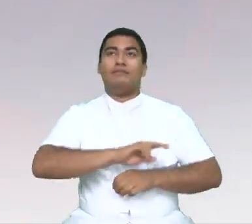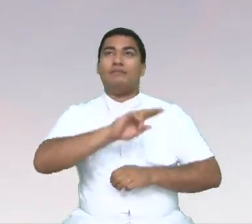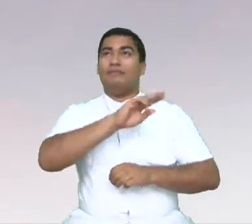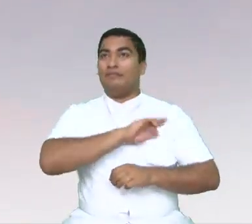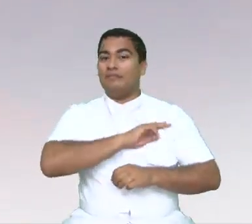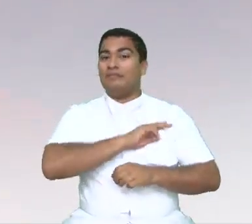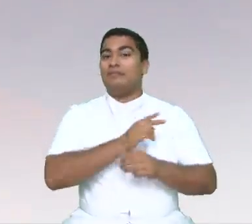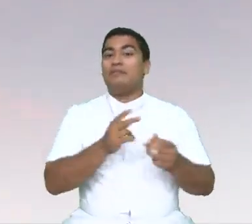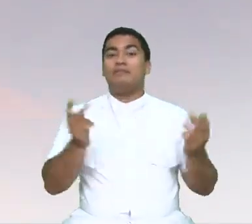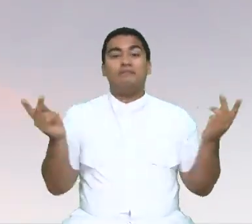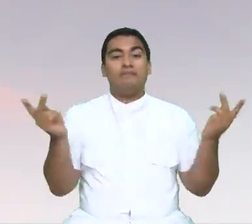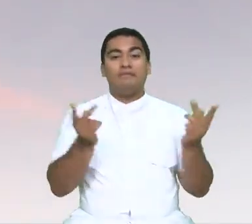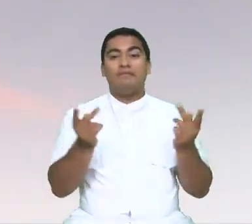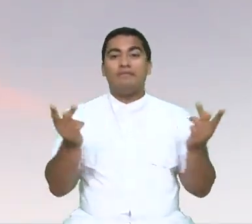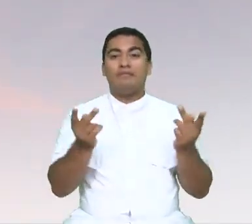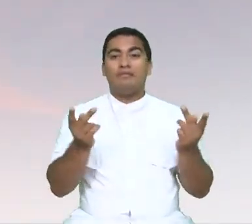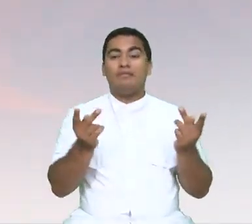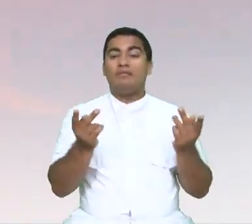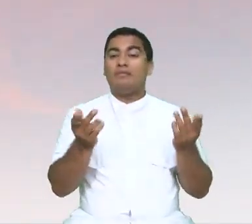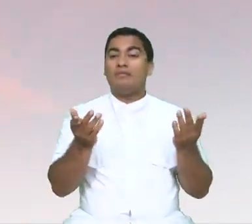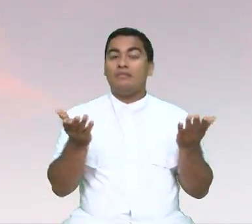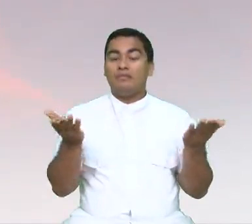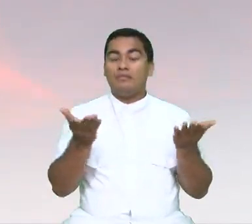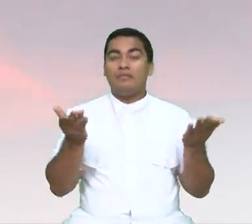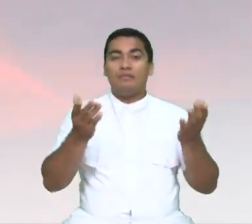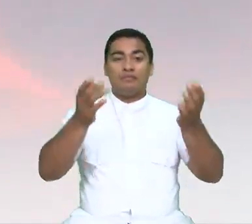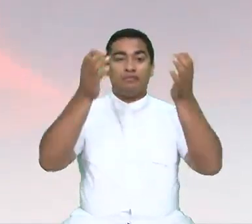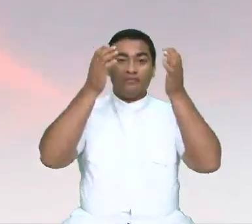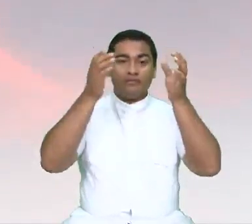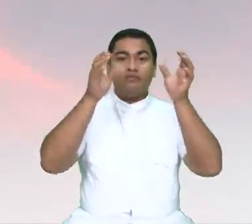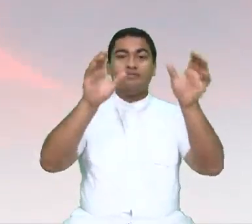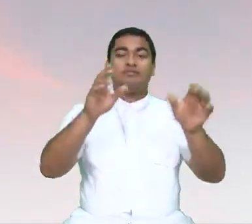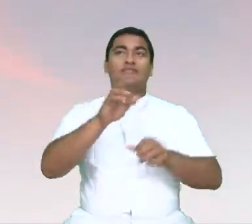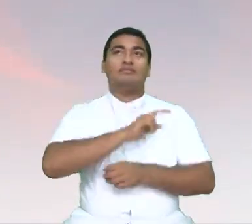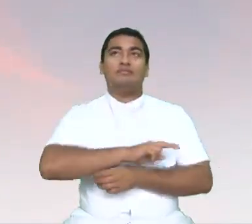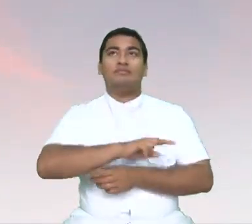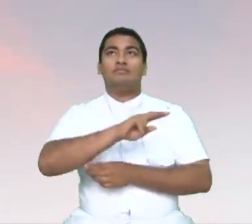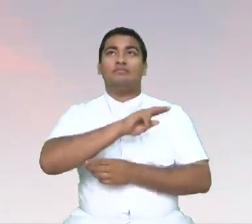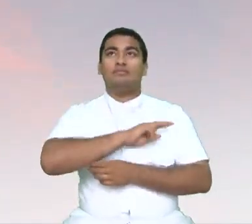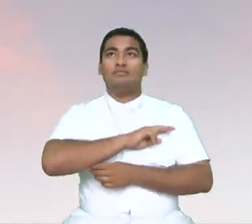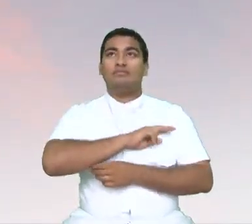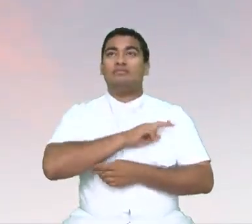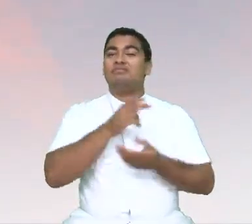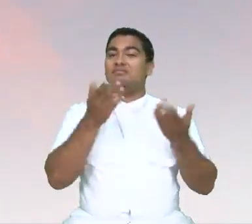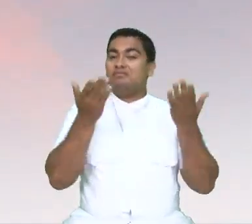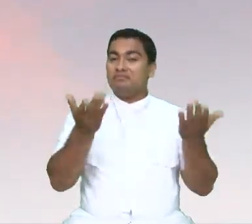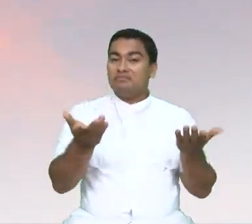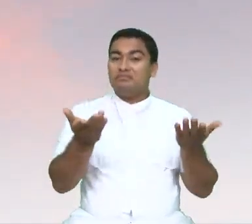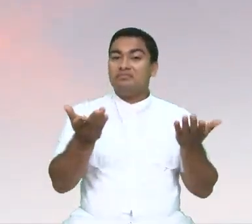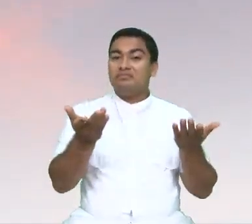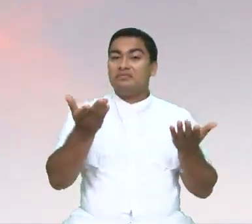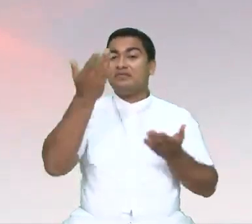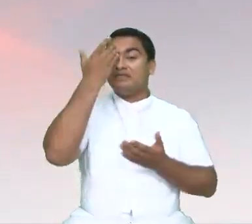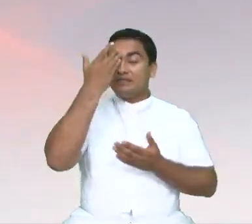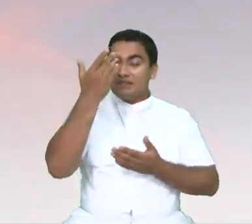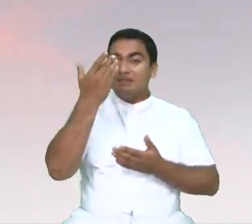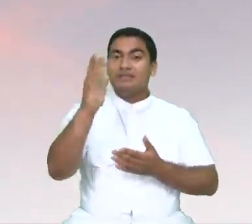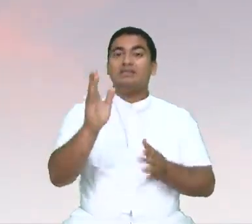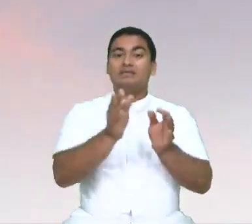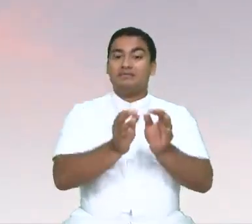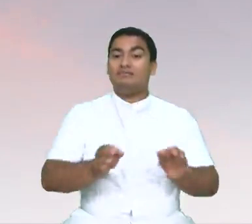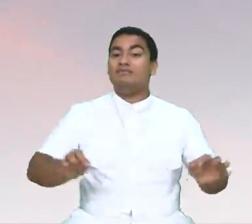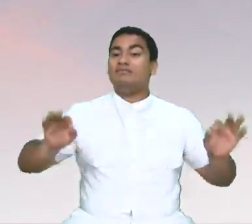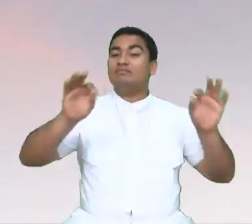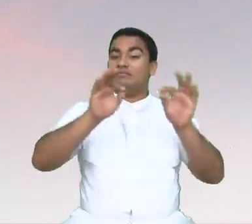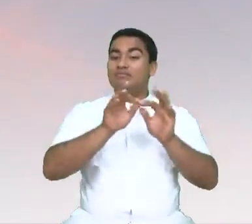vivimos desde esa cultura y esos valores que atesoramos. Sabemos que es un privilegio